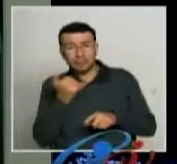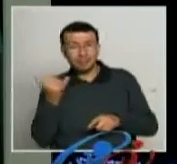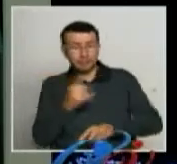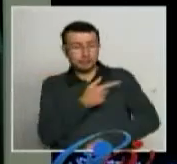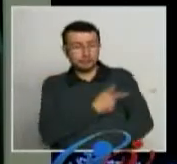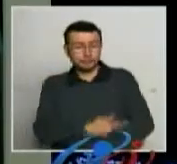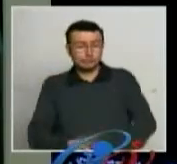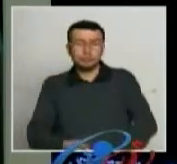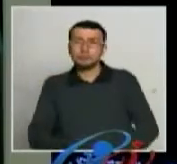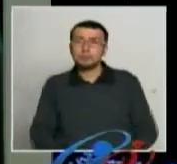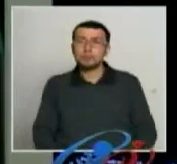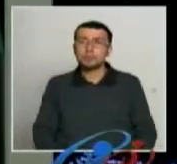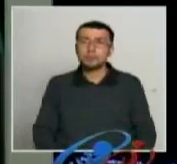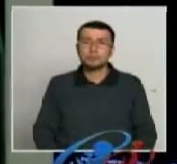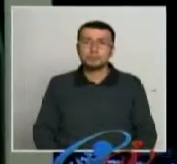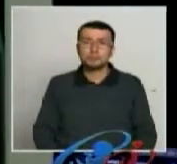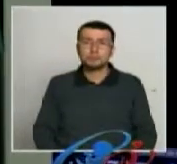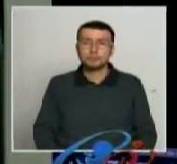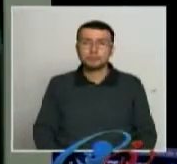hay.